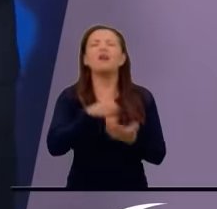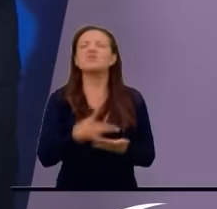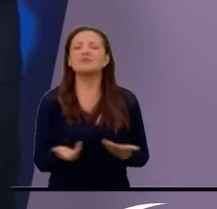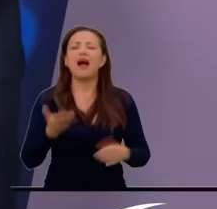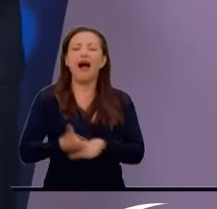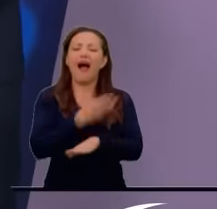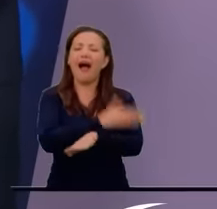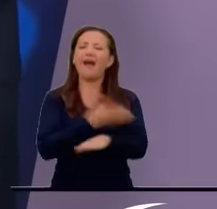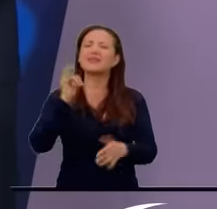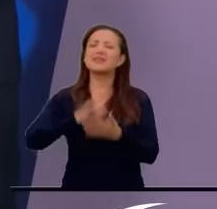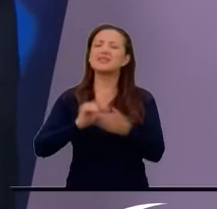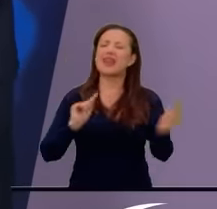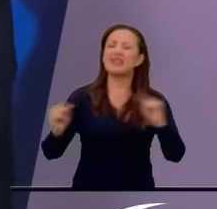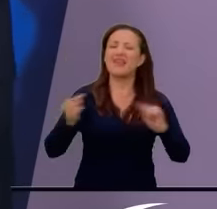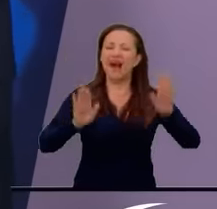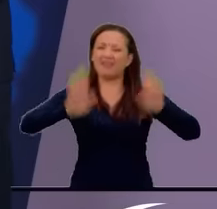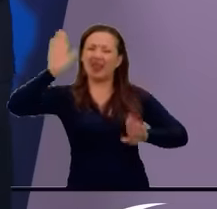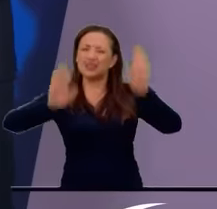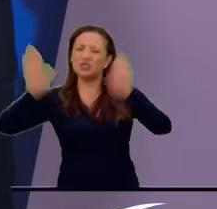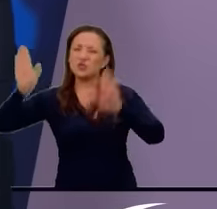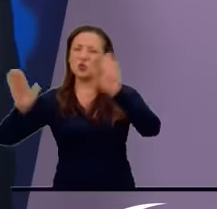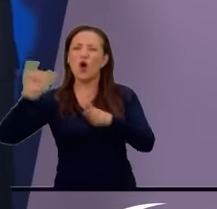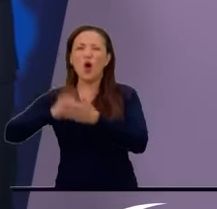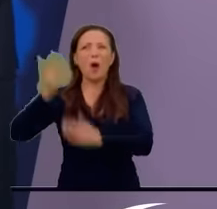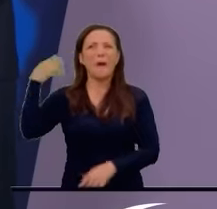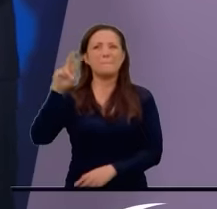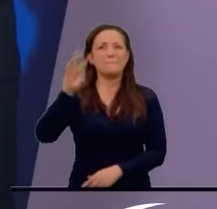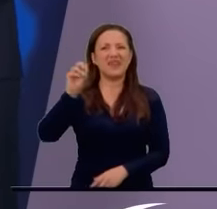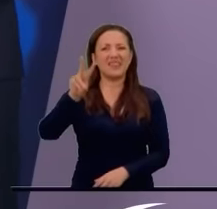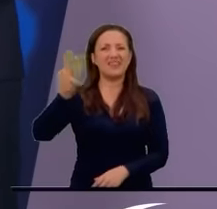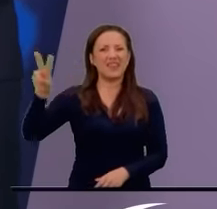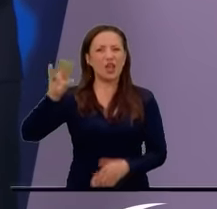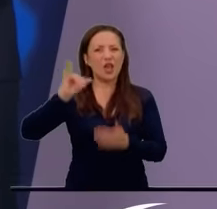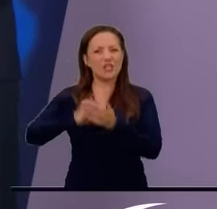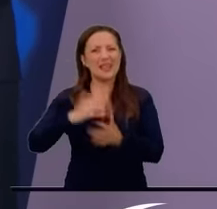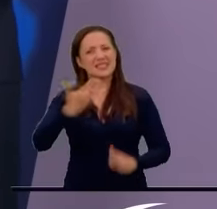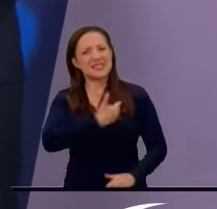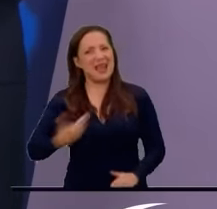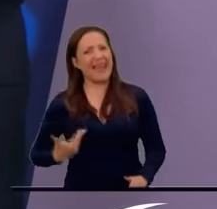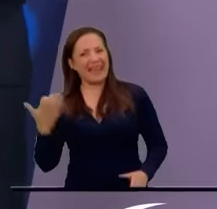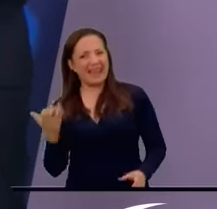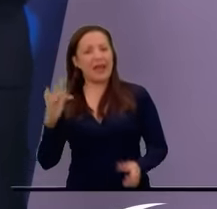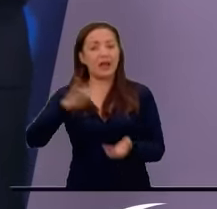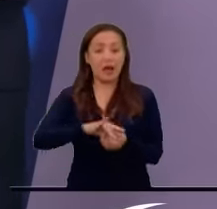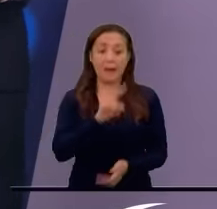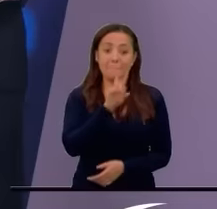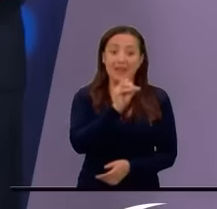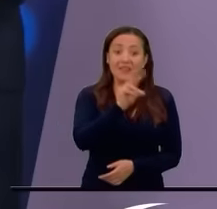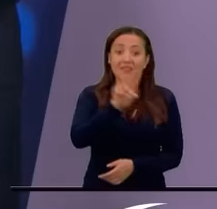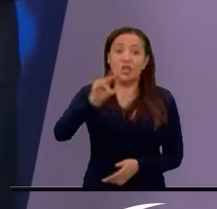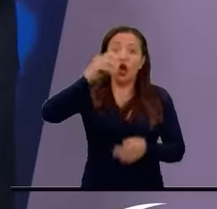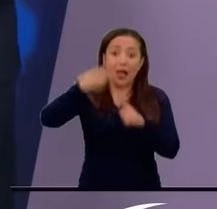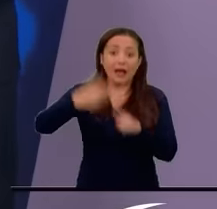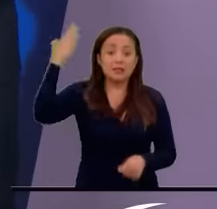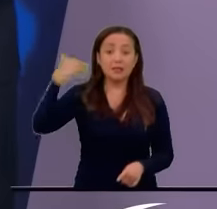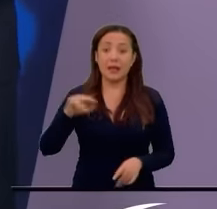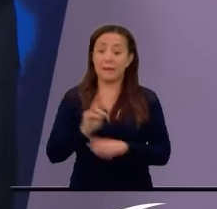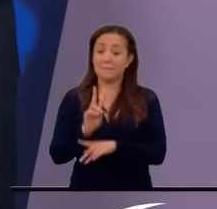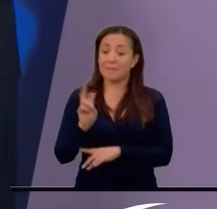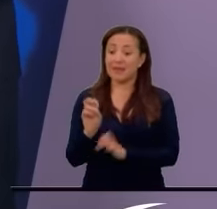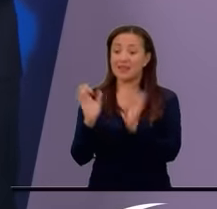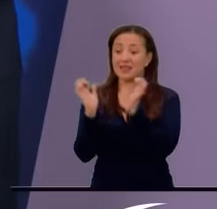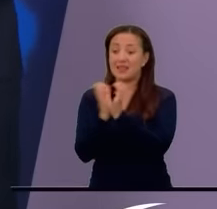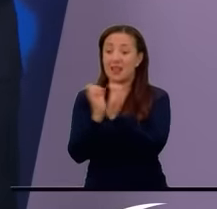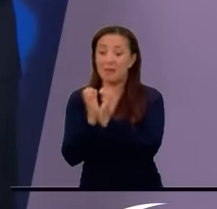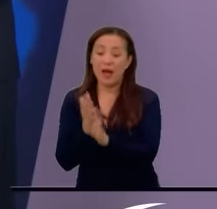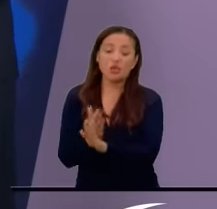Noticias Caracol para las elecciones presidenciales del 2022, el 27 de mayo, dos días antes de la primera vuelta presidencial.